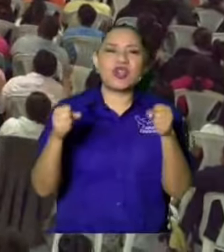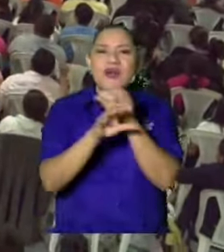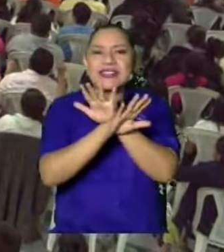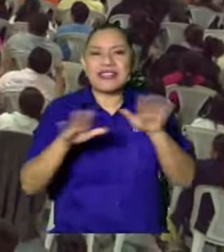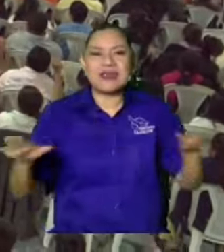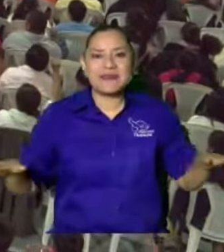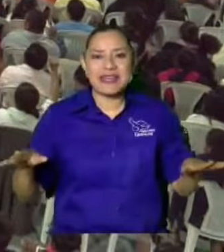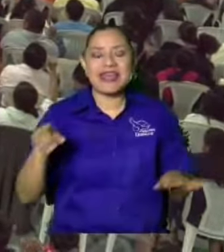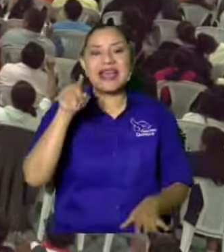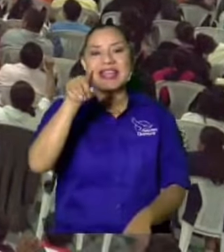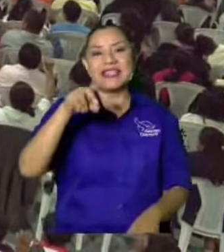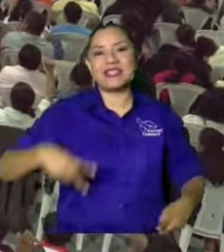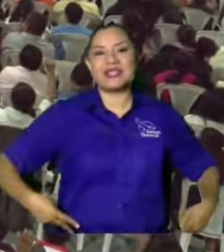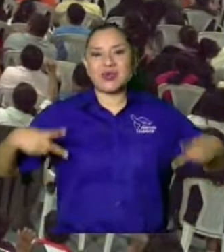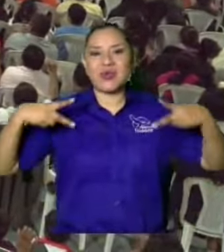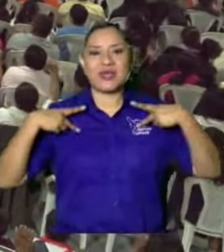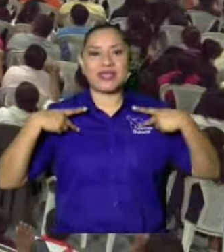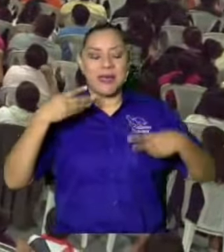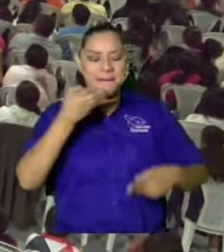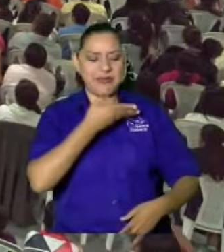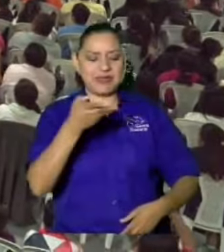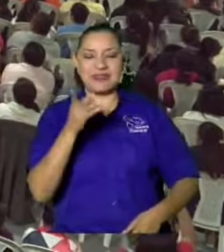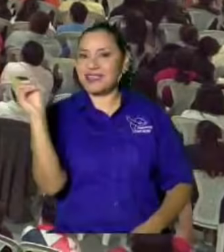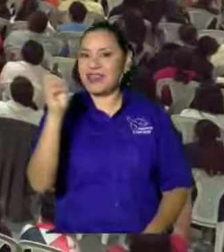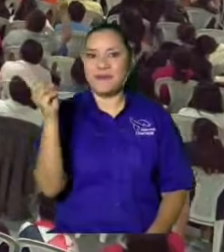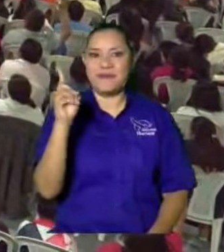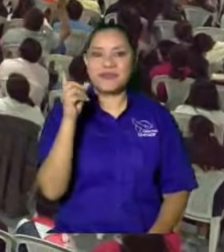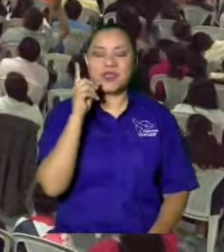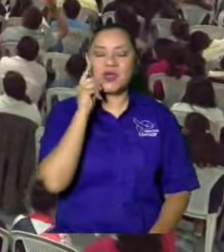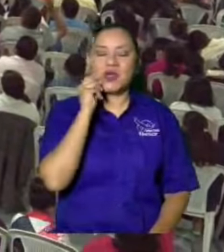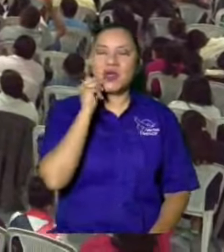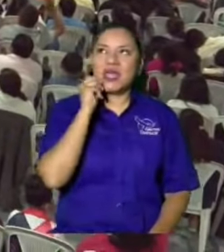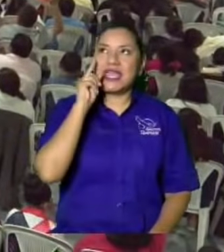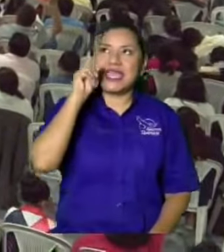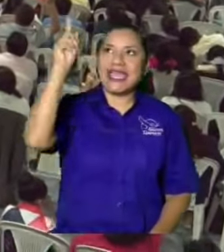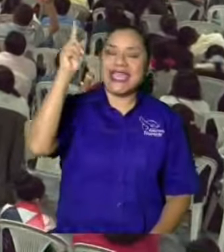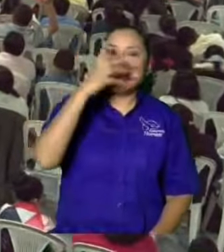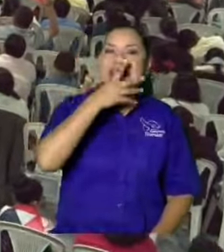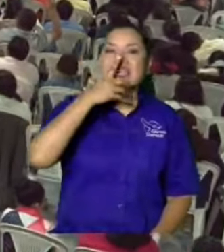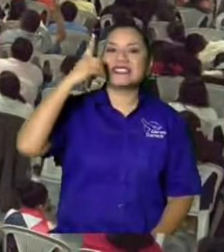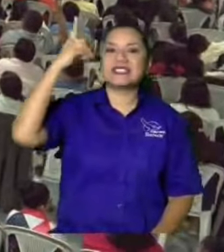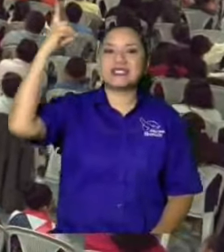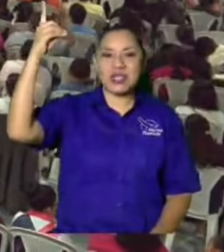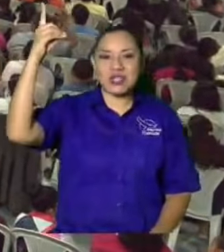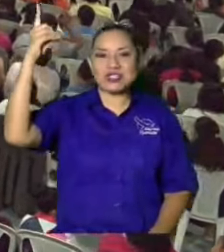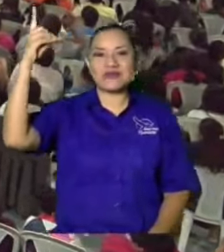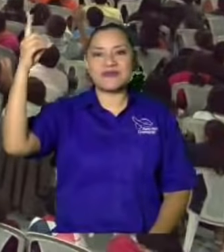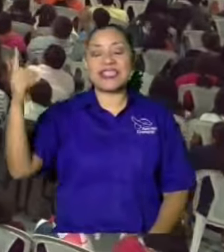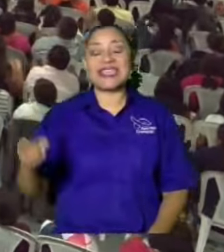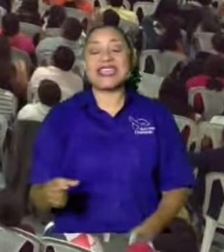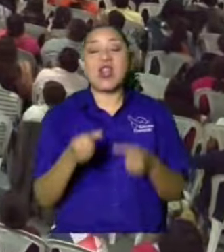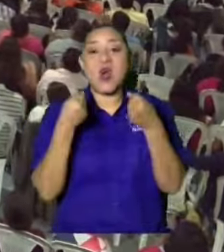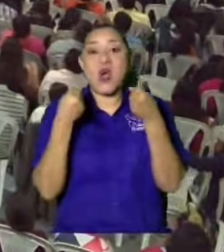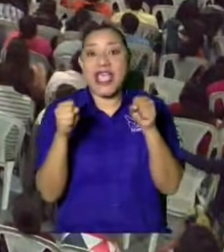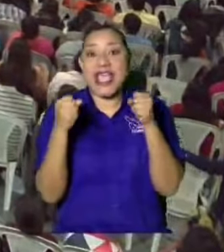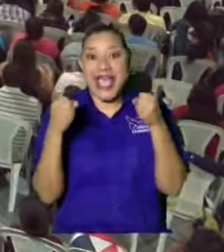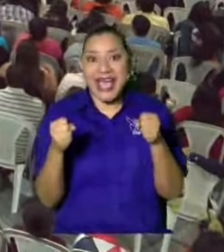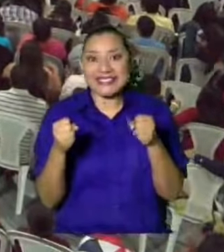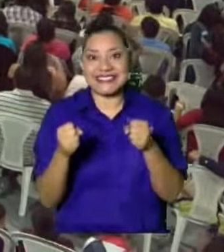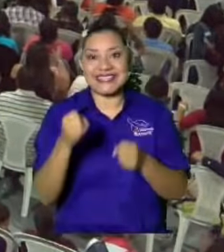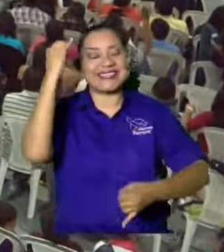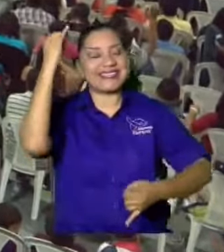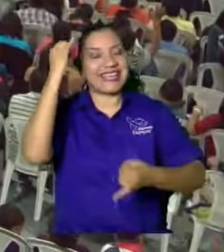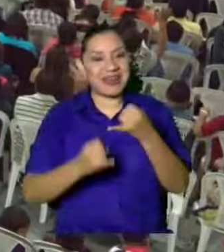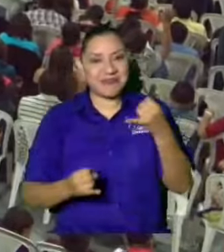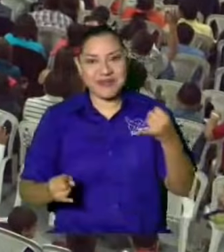la terminará. Dios no es hombre para mentir, ni hijo de hombre para arrepentirse. Él empezó una obra y la termina.